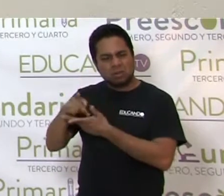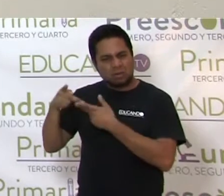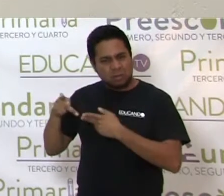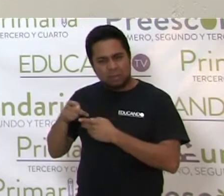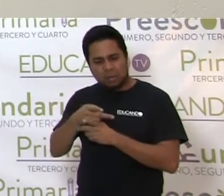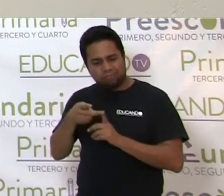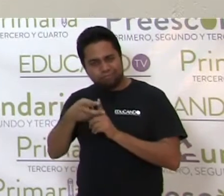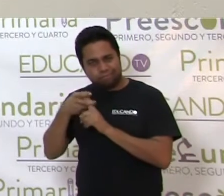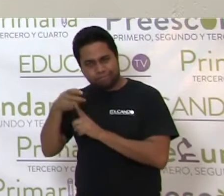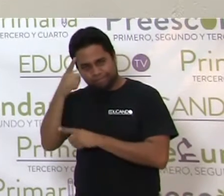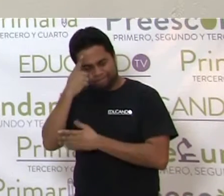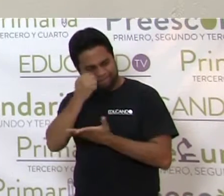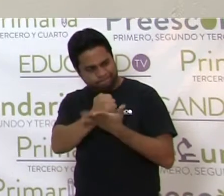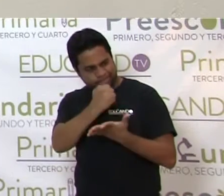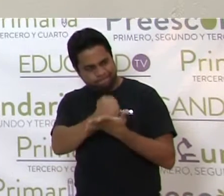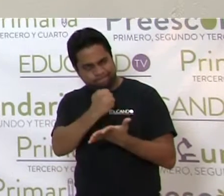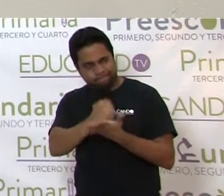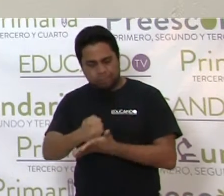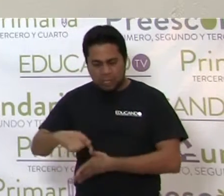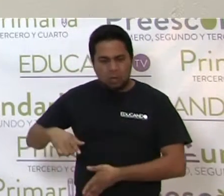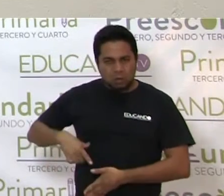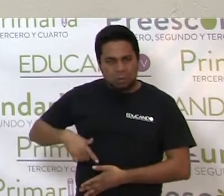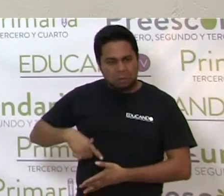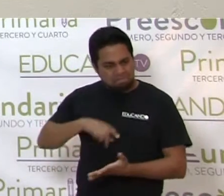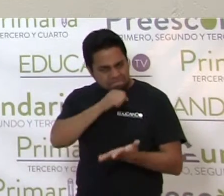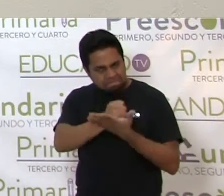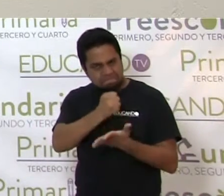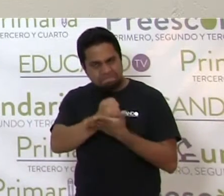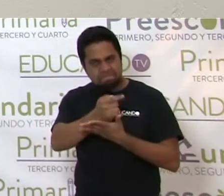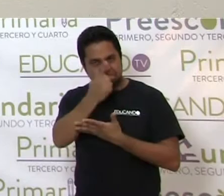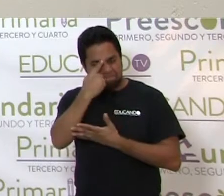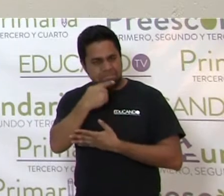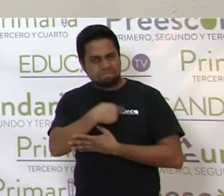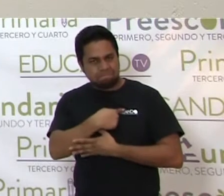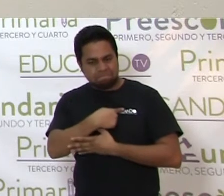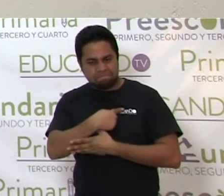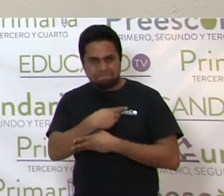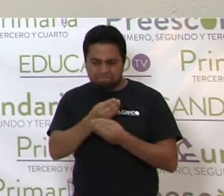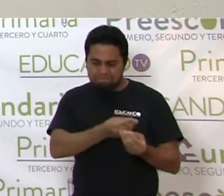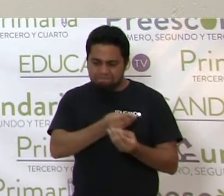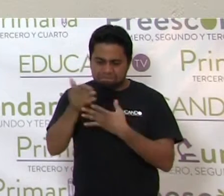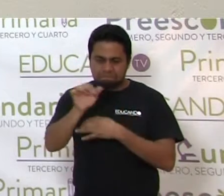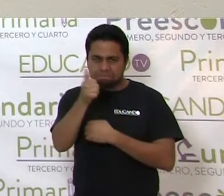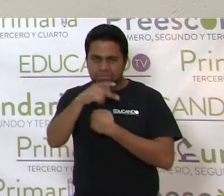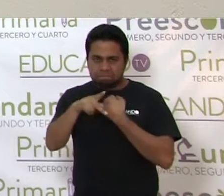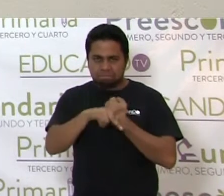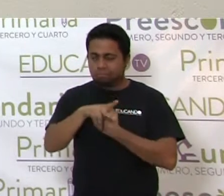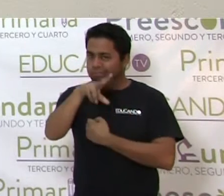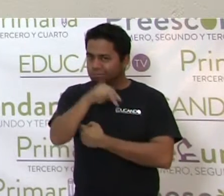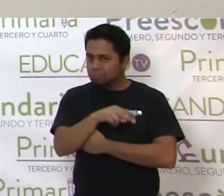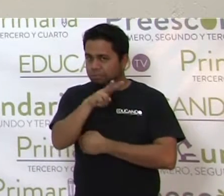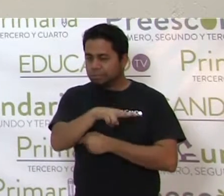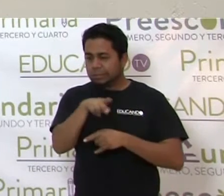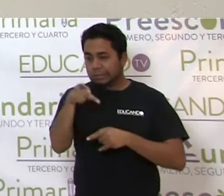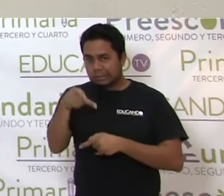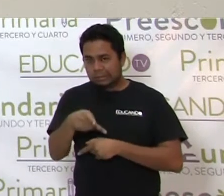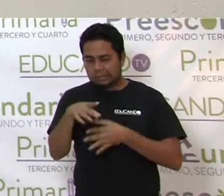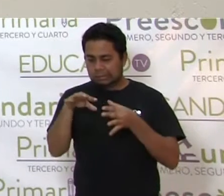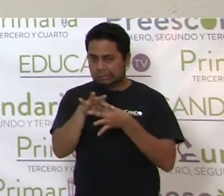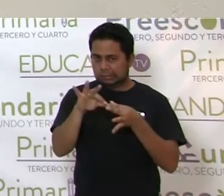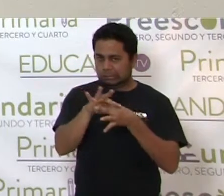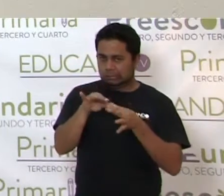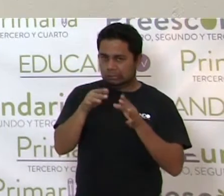para presionar al gobierno en turno para que no los extraditara. Es una excelente crónica de